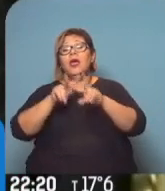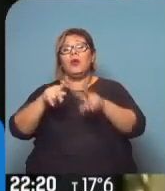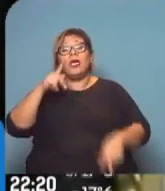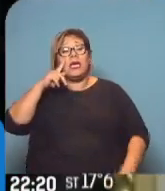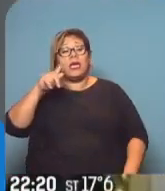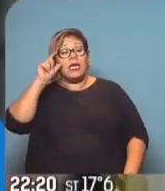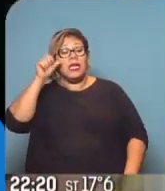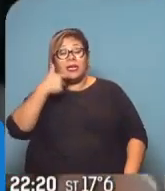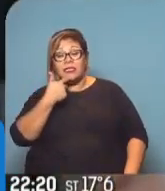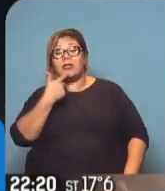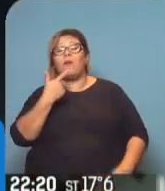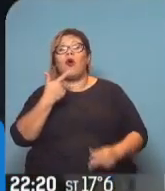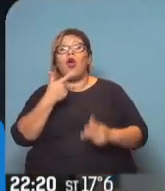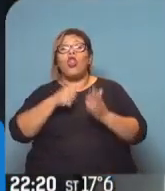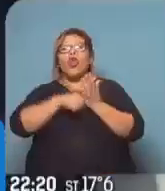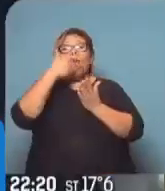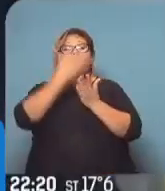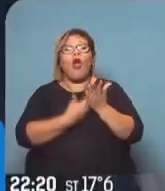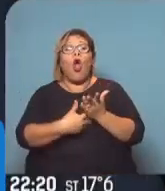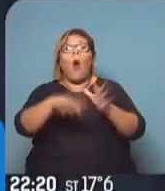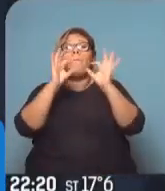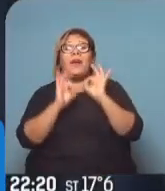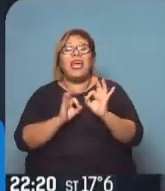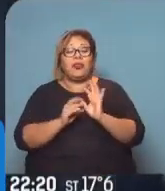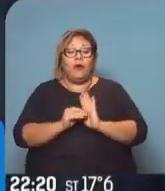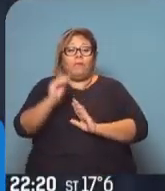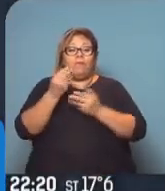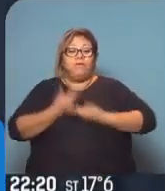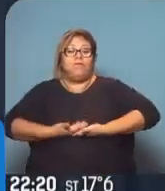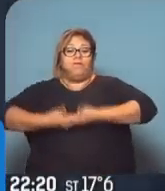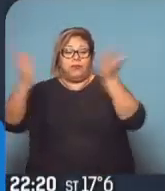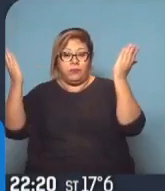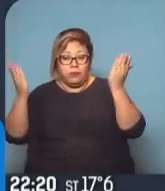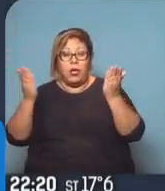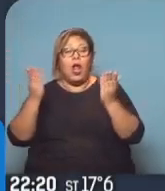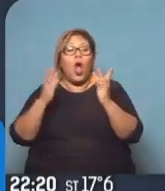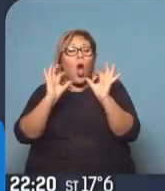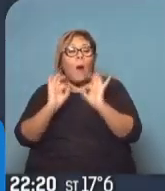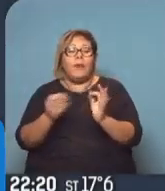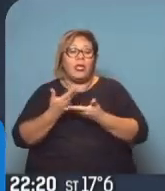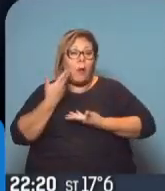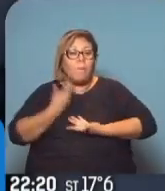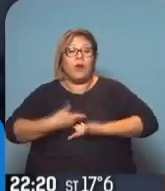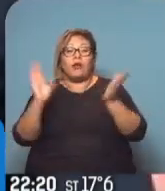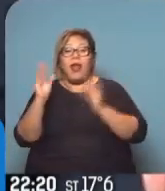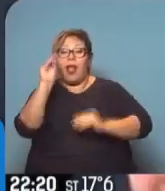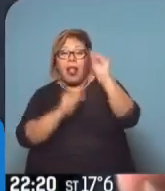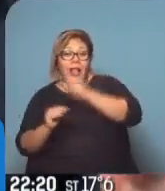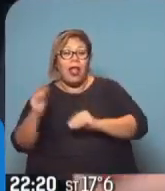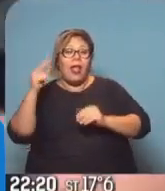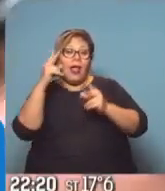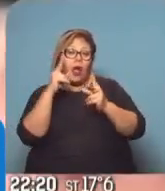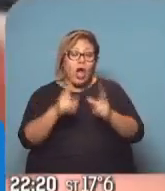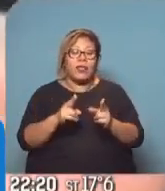documentos enteros y en tratar de publicarlos lo más completos posible, sin redacciones que no